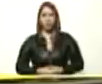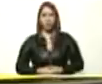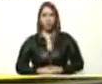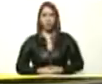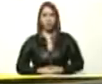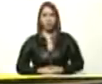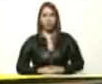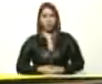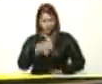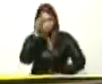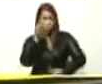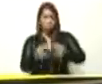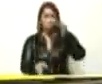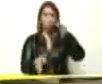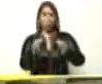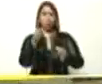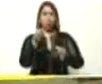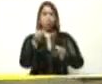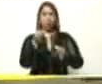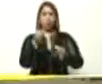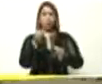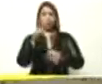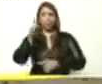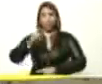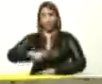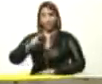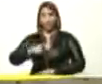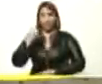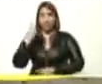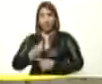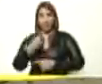es justo, y necesario,